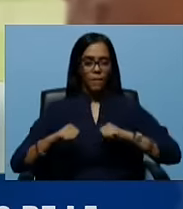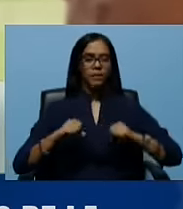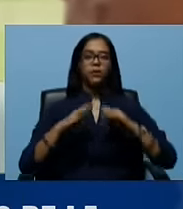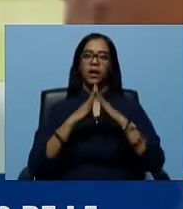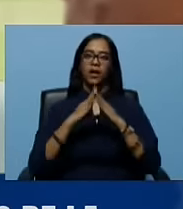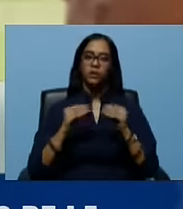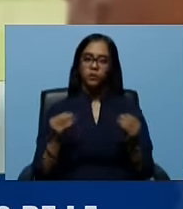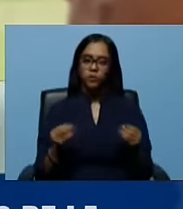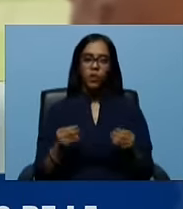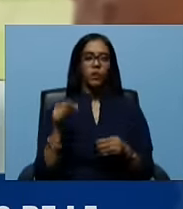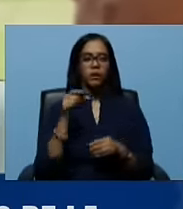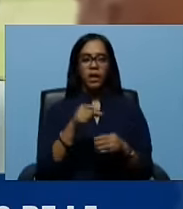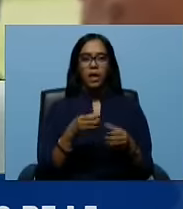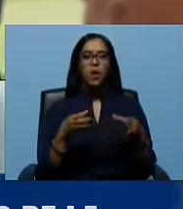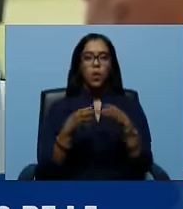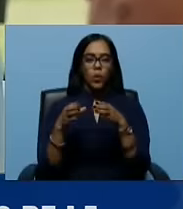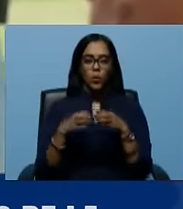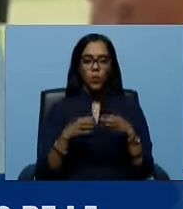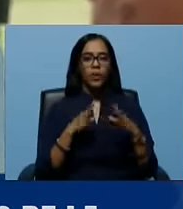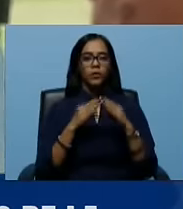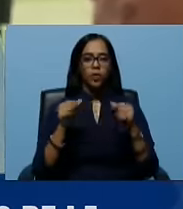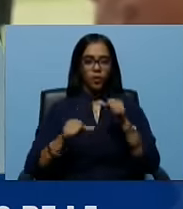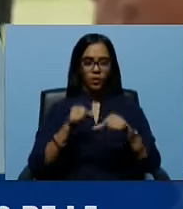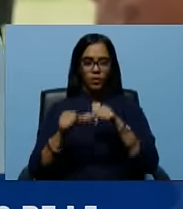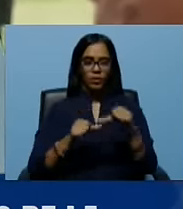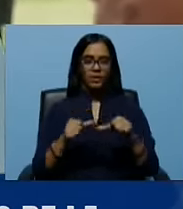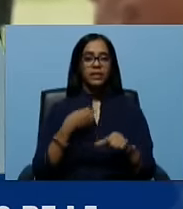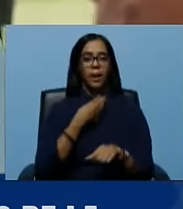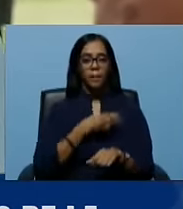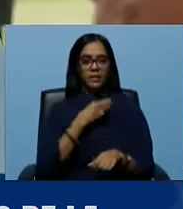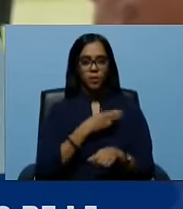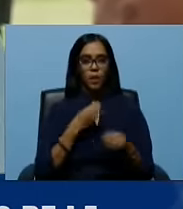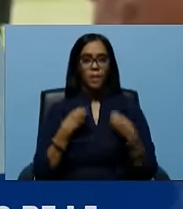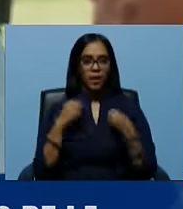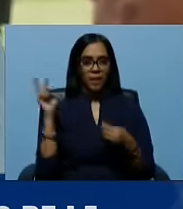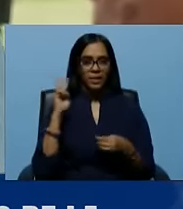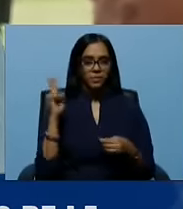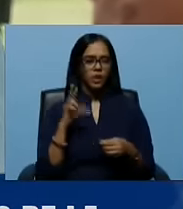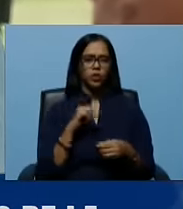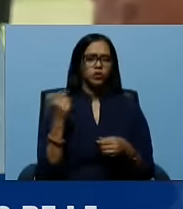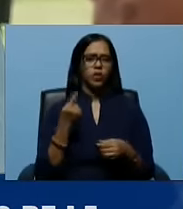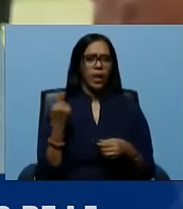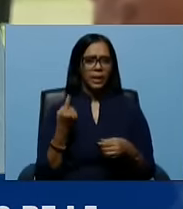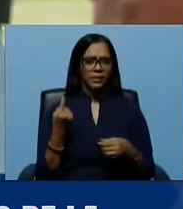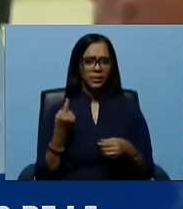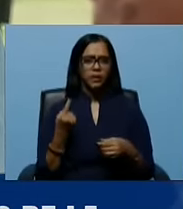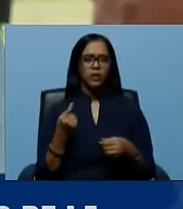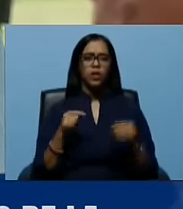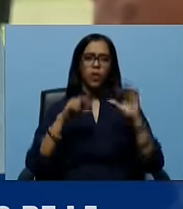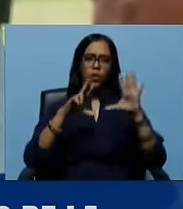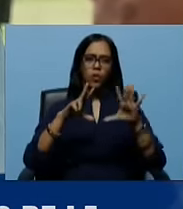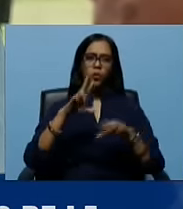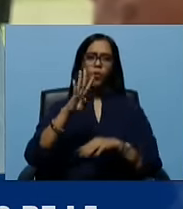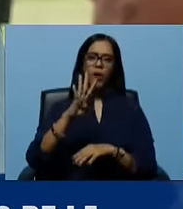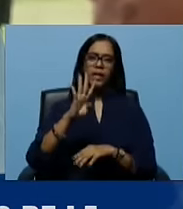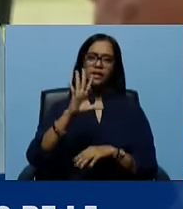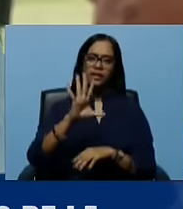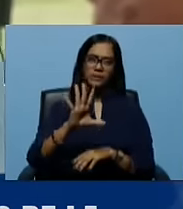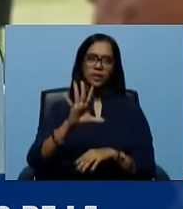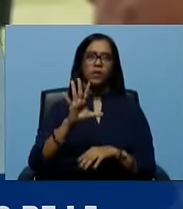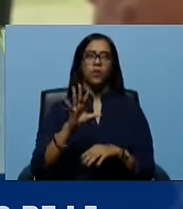las individualidades, a todos los colectivos de esta gran misión Viva Venezuela. No solamente los